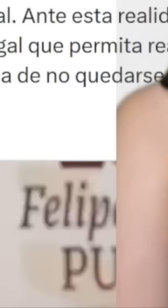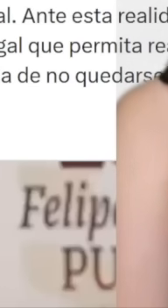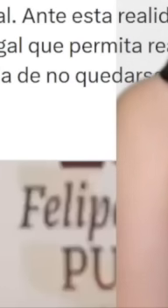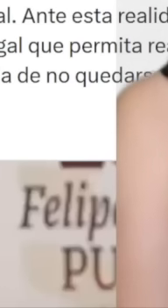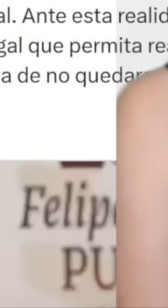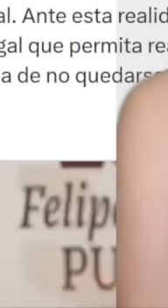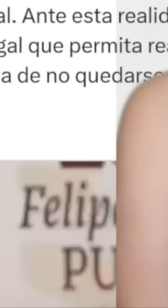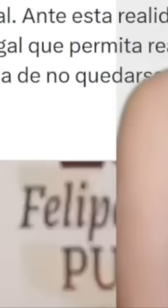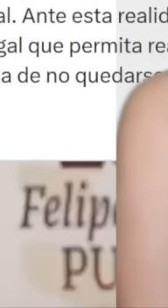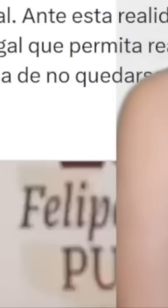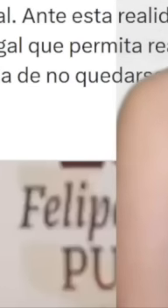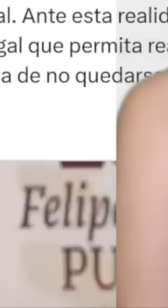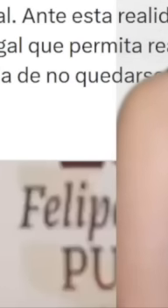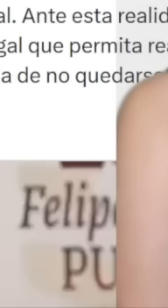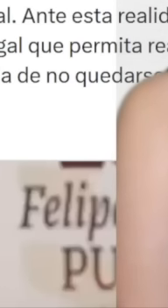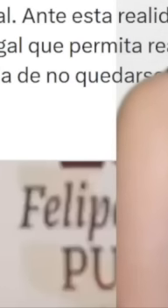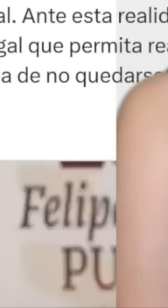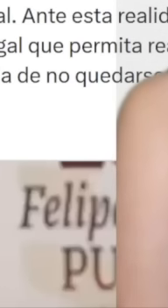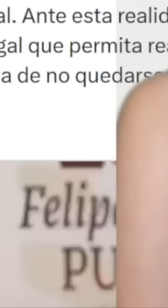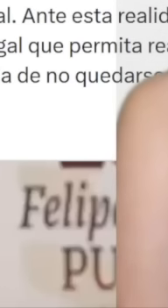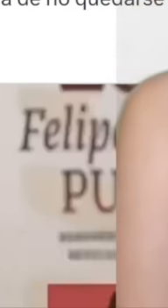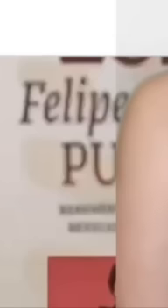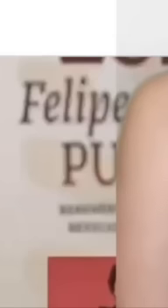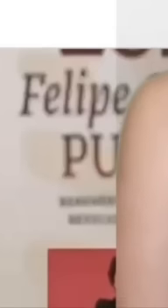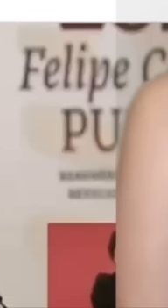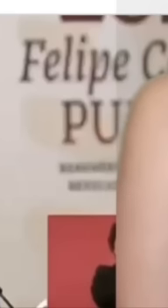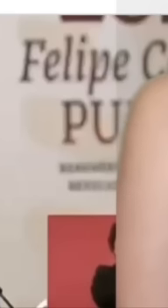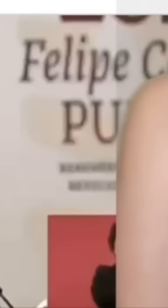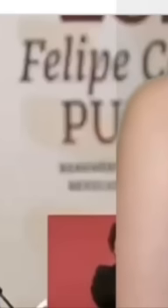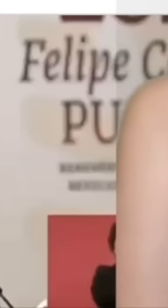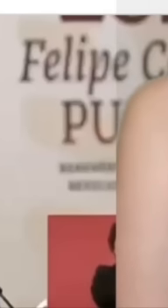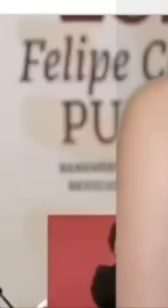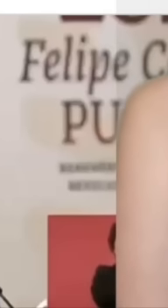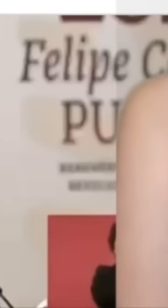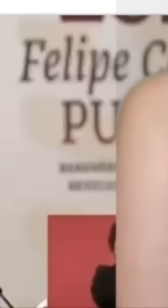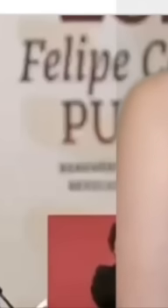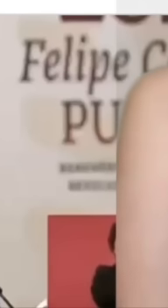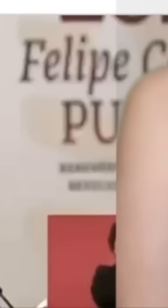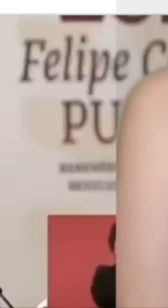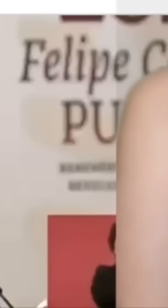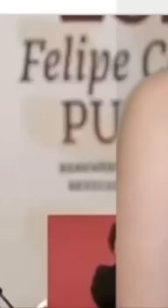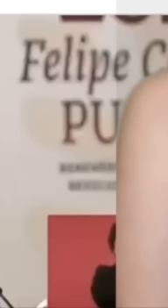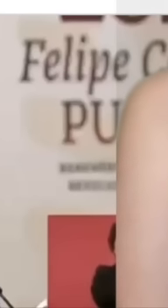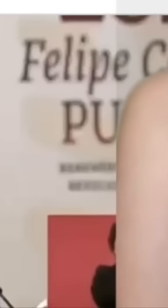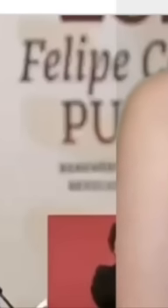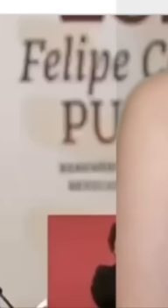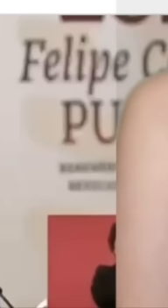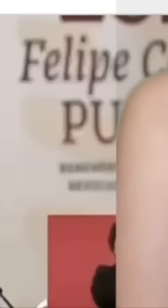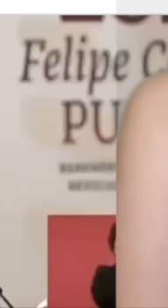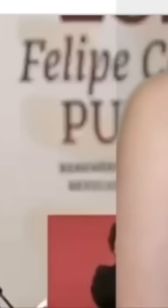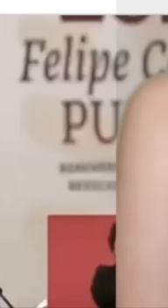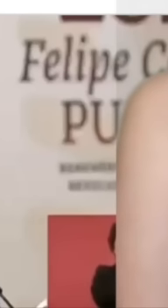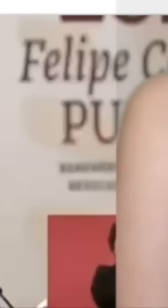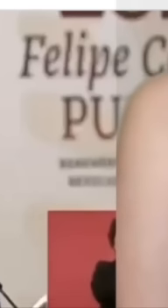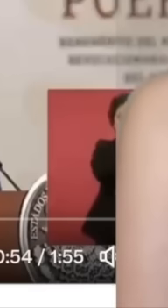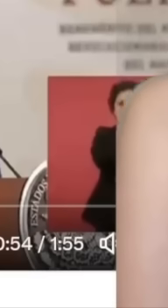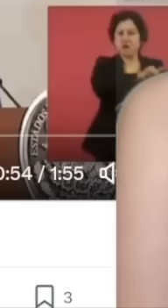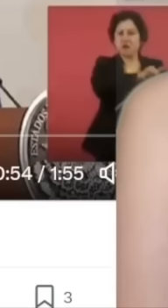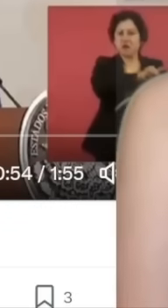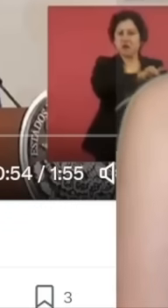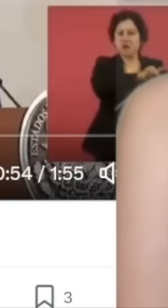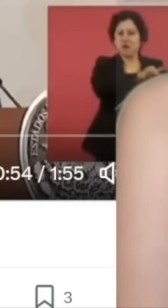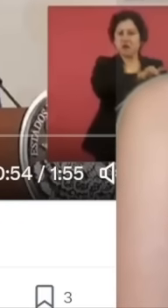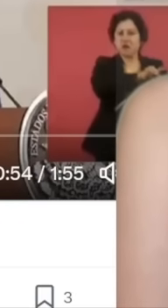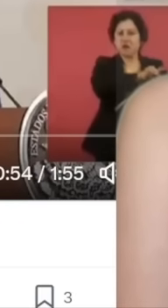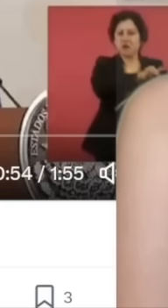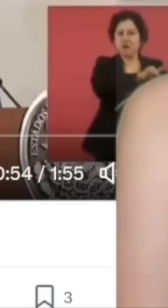una reforma legal que permita realizar cambios significativos, subrayando la importancia de no quedarse pasivos